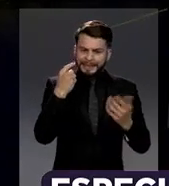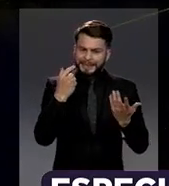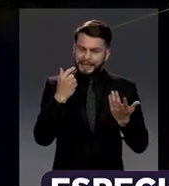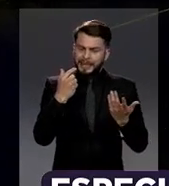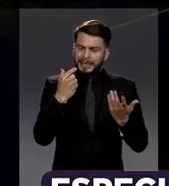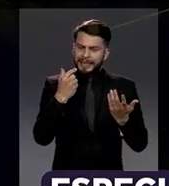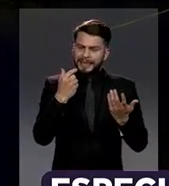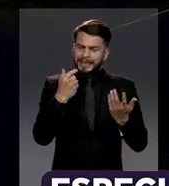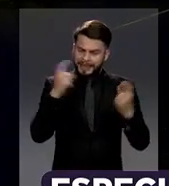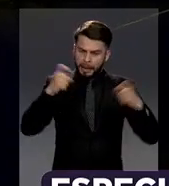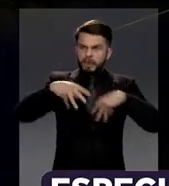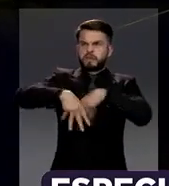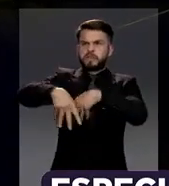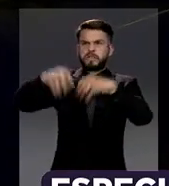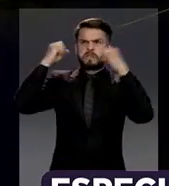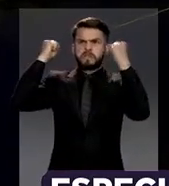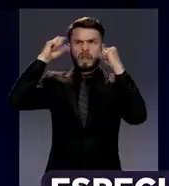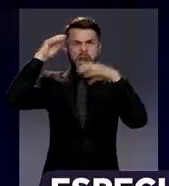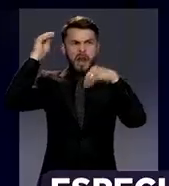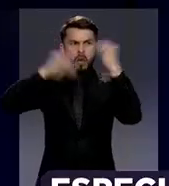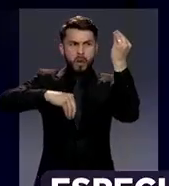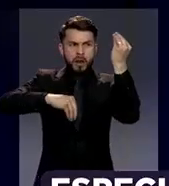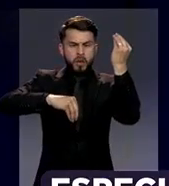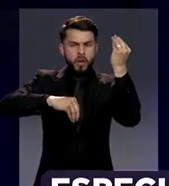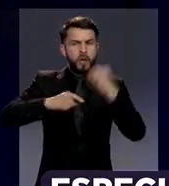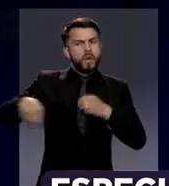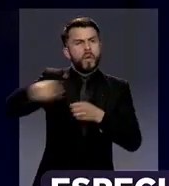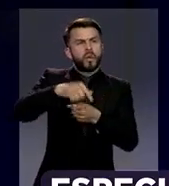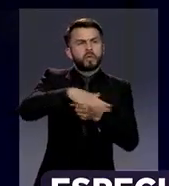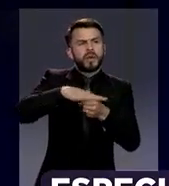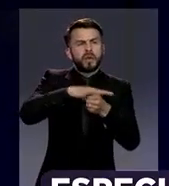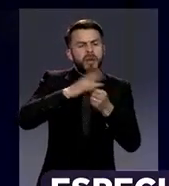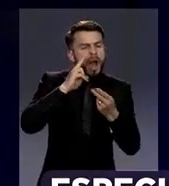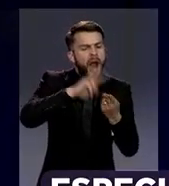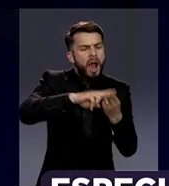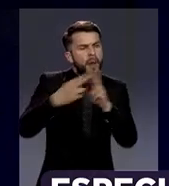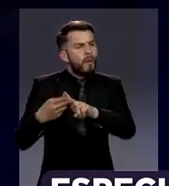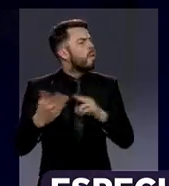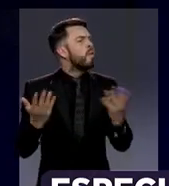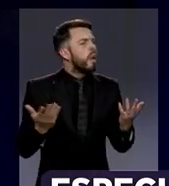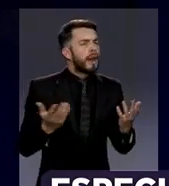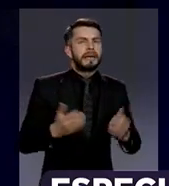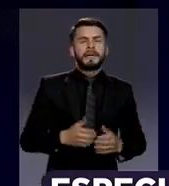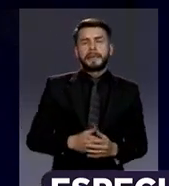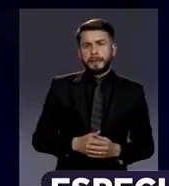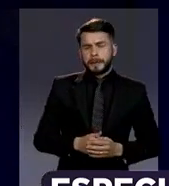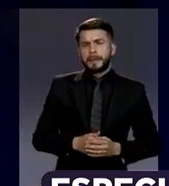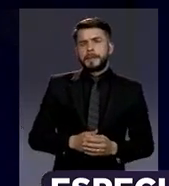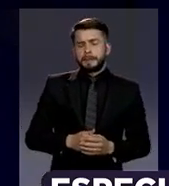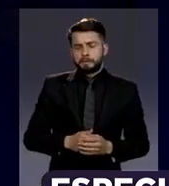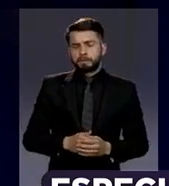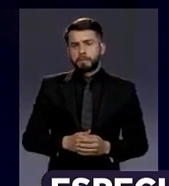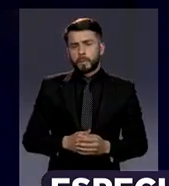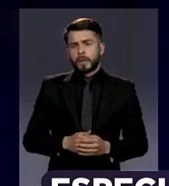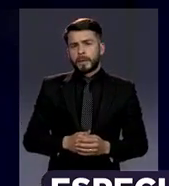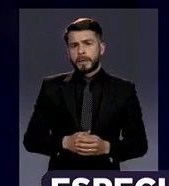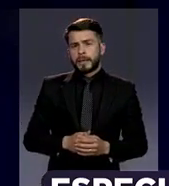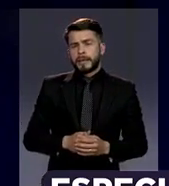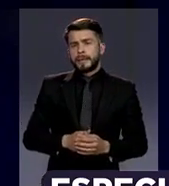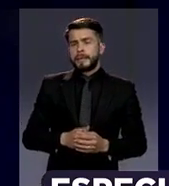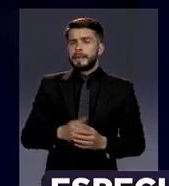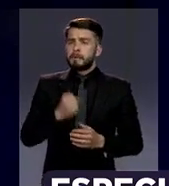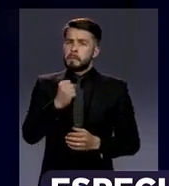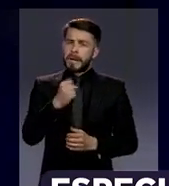momentos de movilización social tan amplio pero están muy conectados en el sentido de que una de esos dolores muy profundos